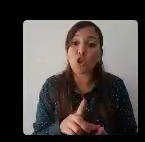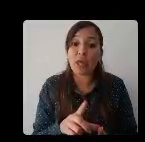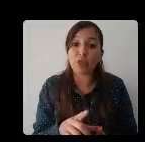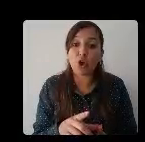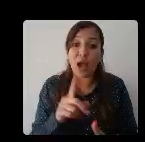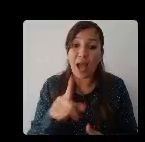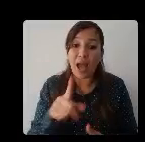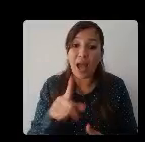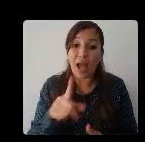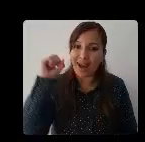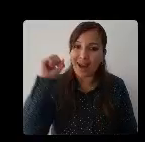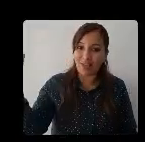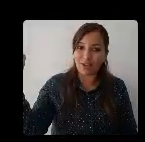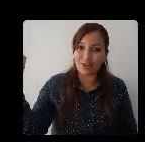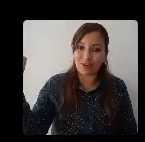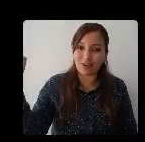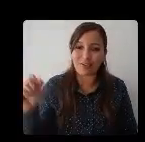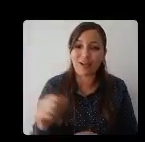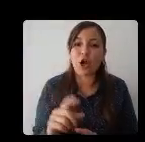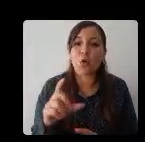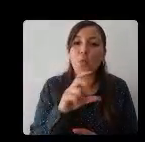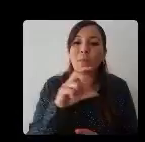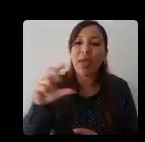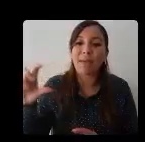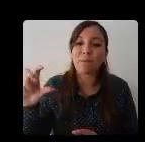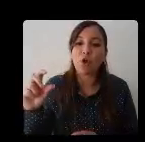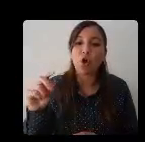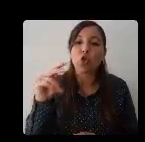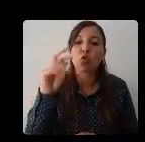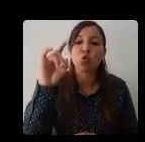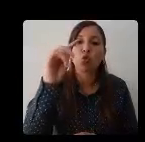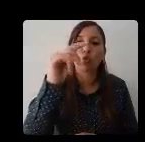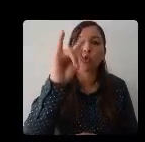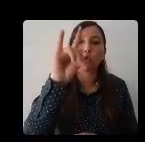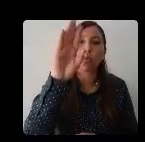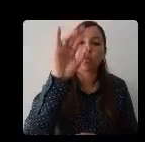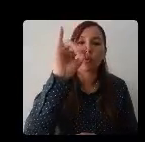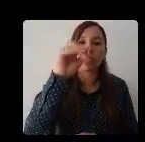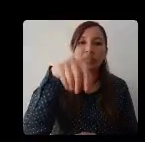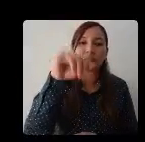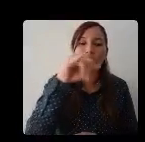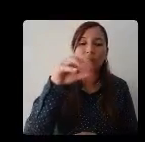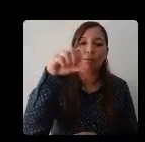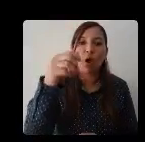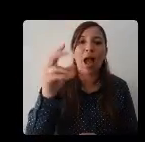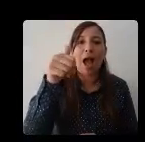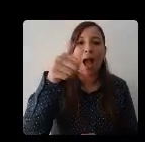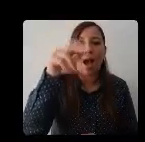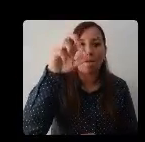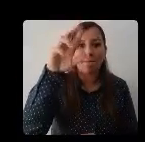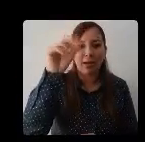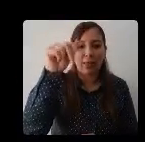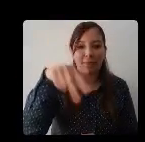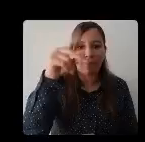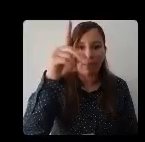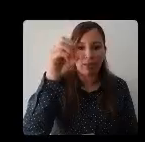Cuéntanos un poquito más acerca del proyecto que ustedes presentaron, en qué consiste, qué cosas han estado haciendo con ello.